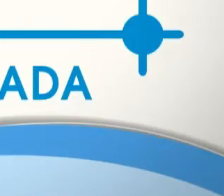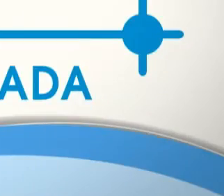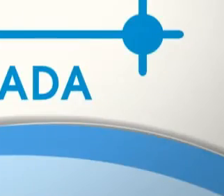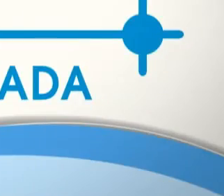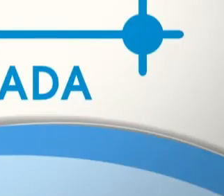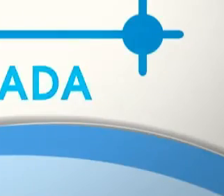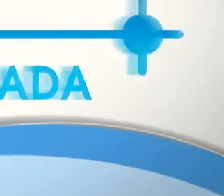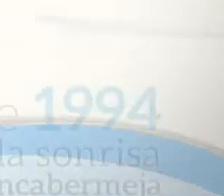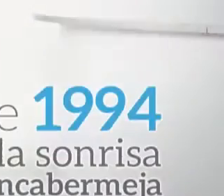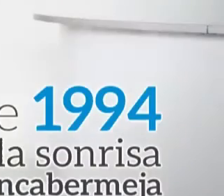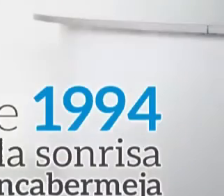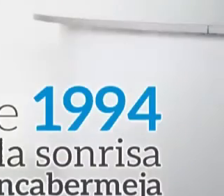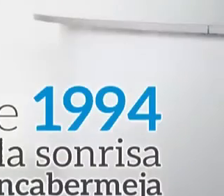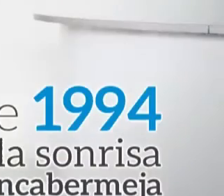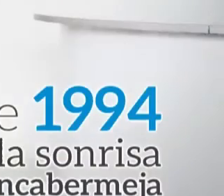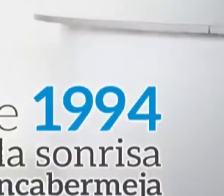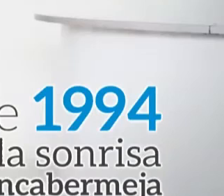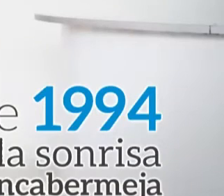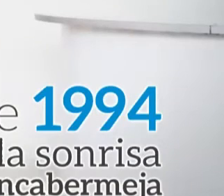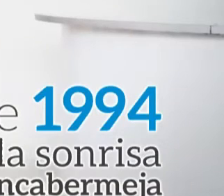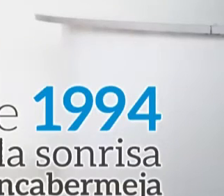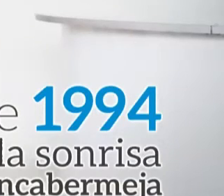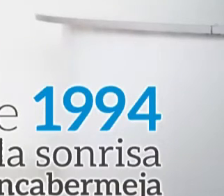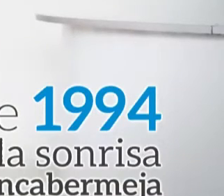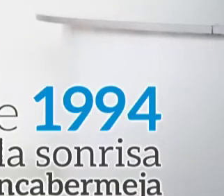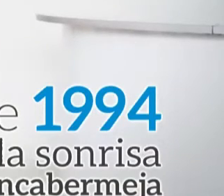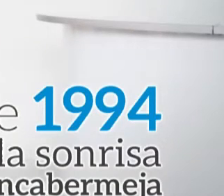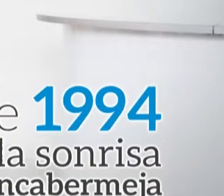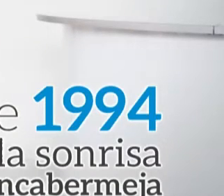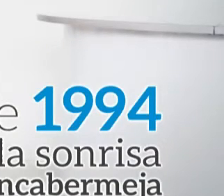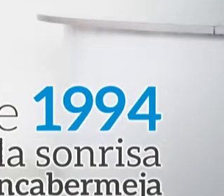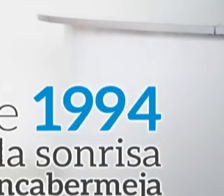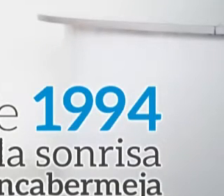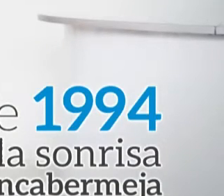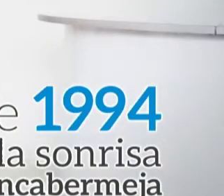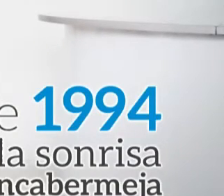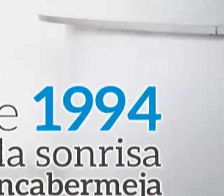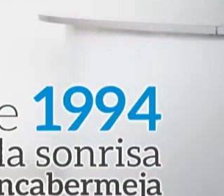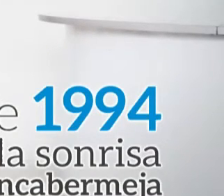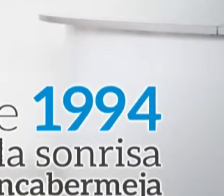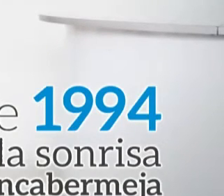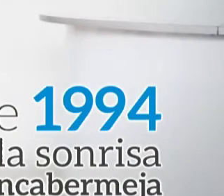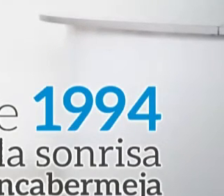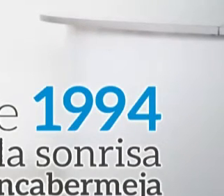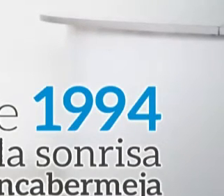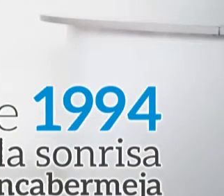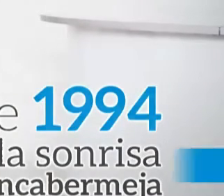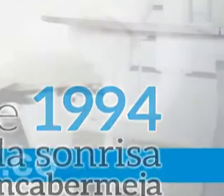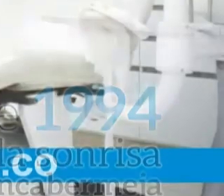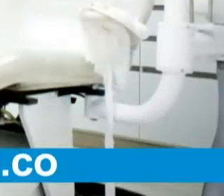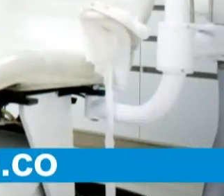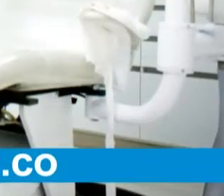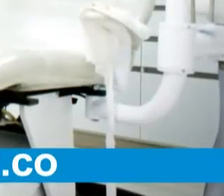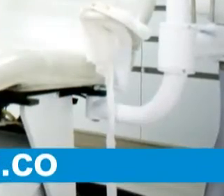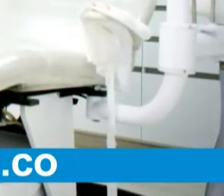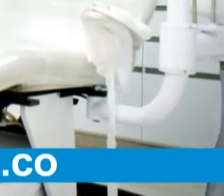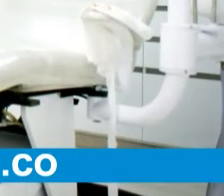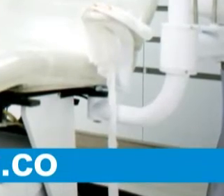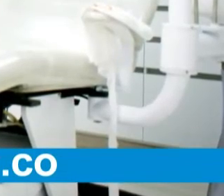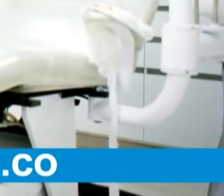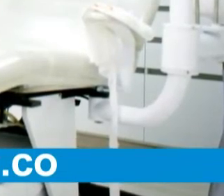Crom, odontología especializada. Desde 1994 somos la sonrisa de Barranca Bermeja. La